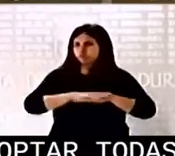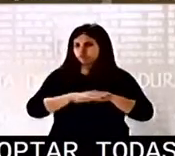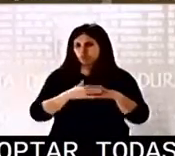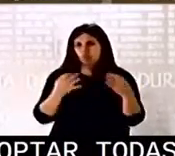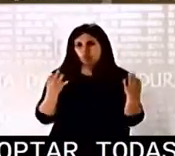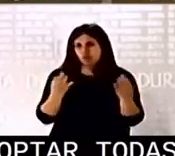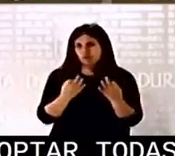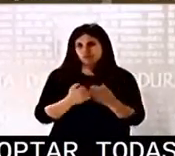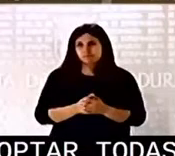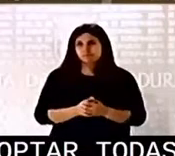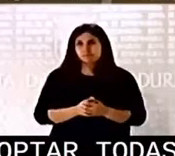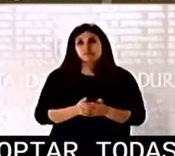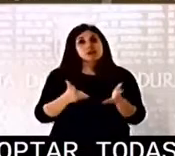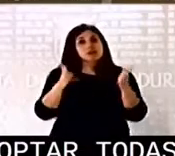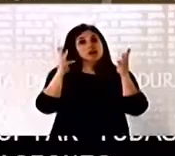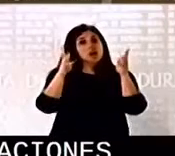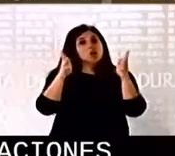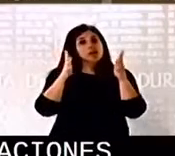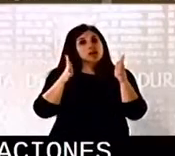todas las recomendaciones posibles.